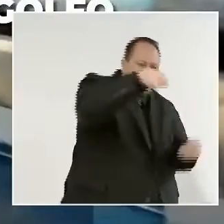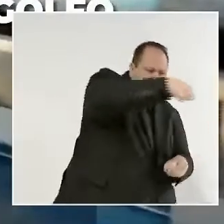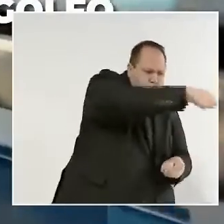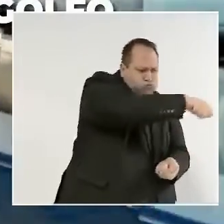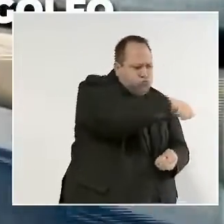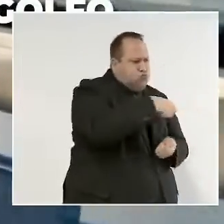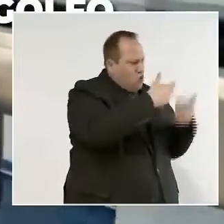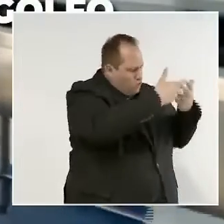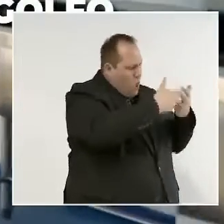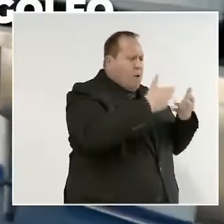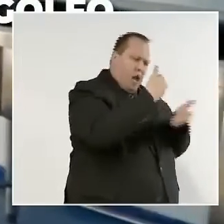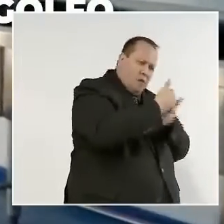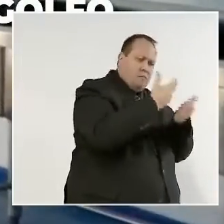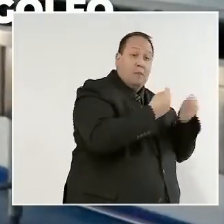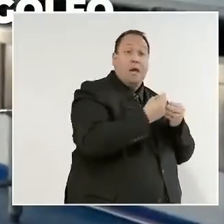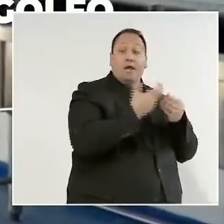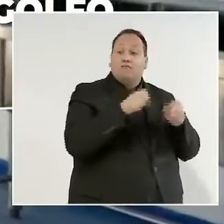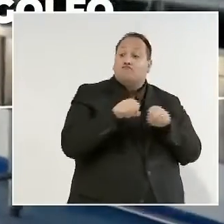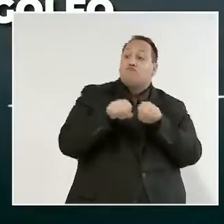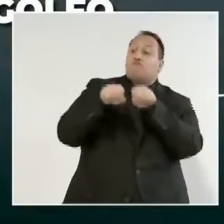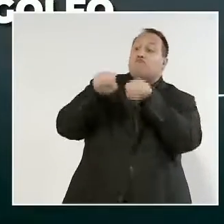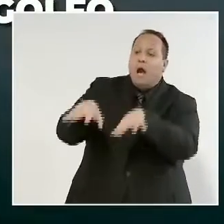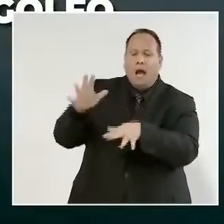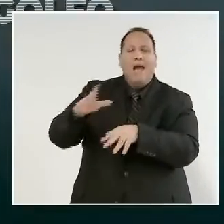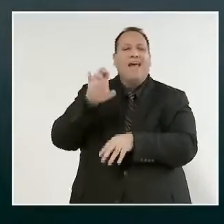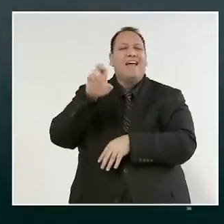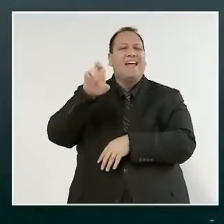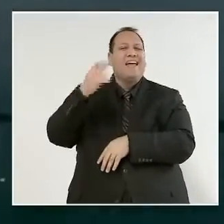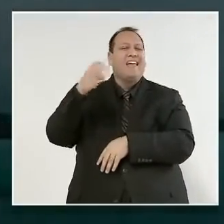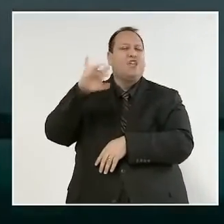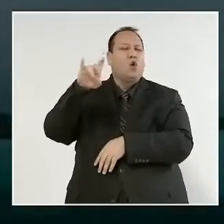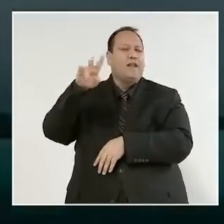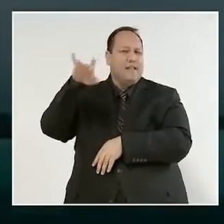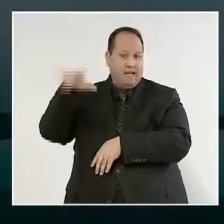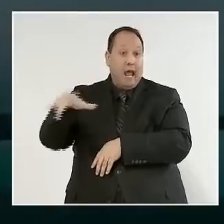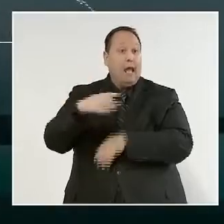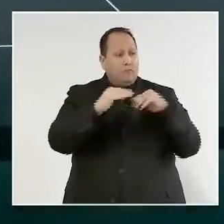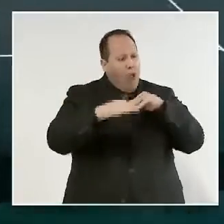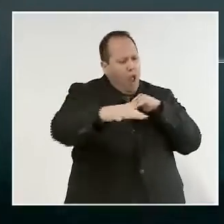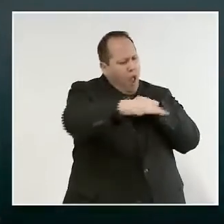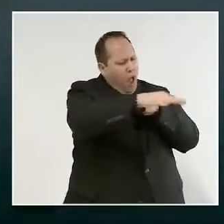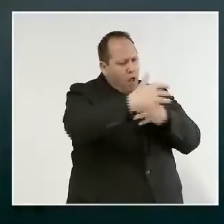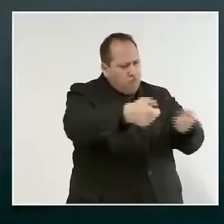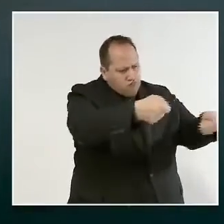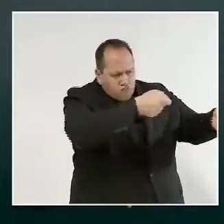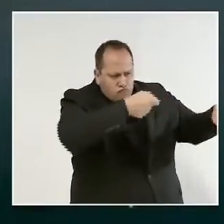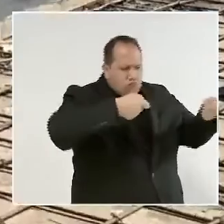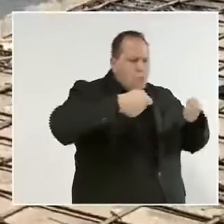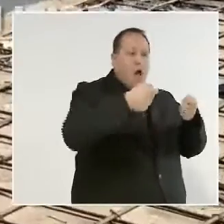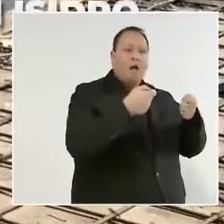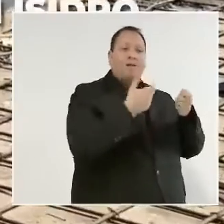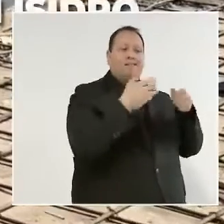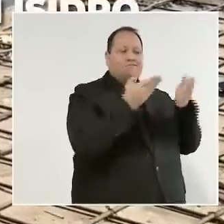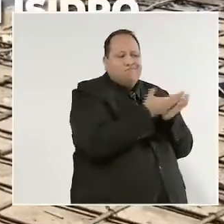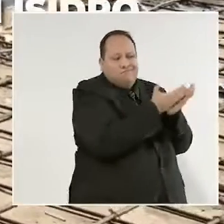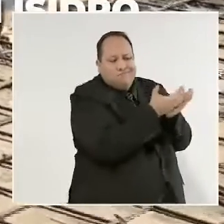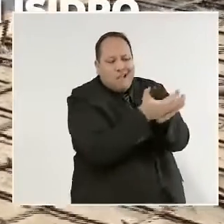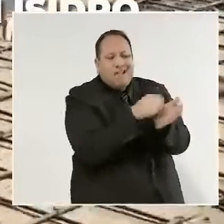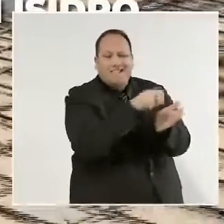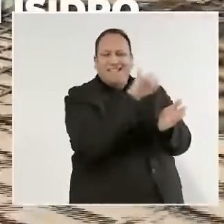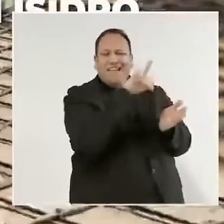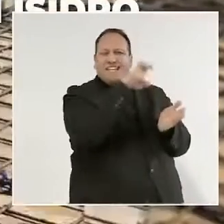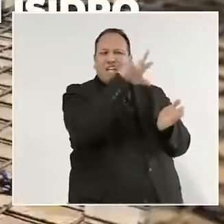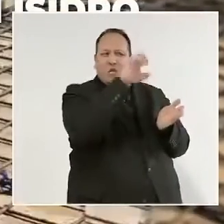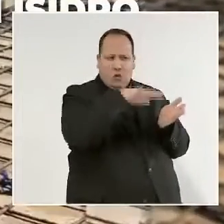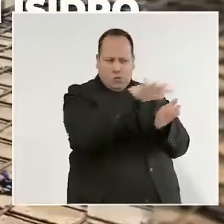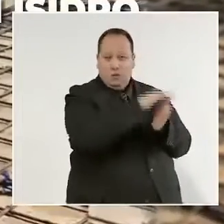Rehabilitación de planta para proceso de callo en el Golfo. Rampa de botado en Ejido Heréndira. Terminación de